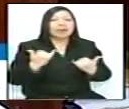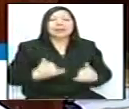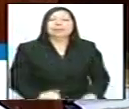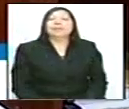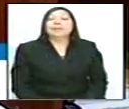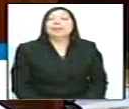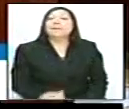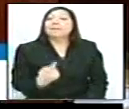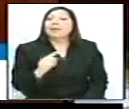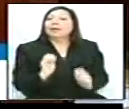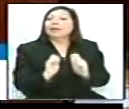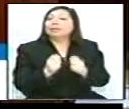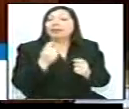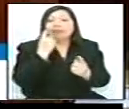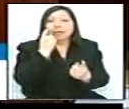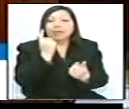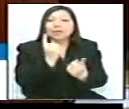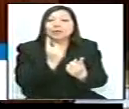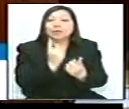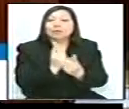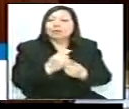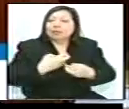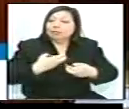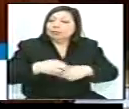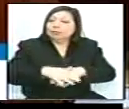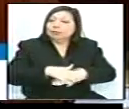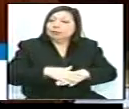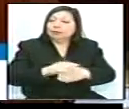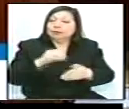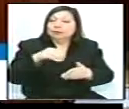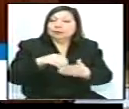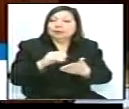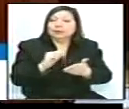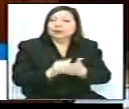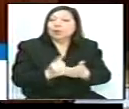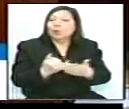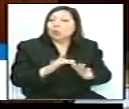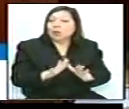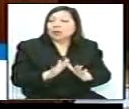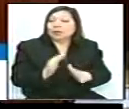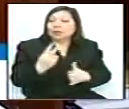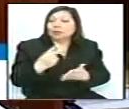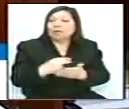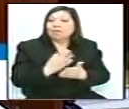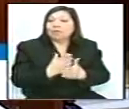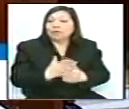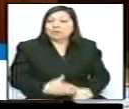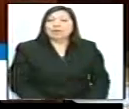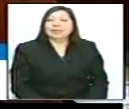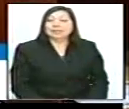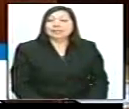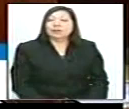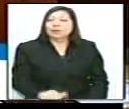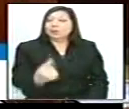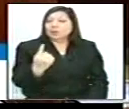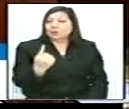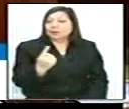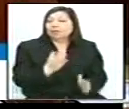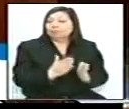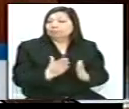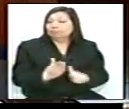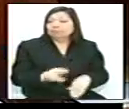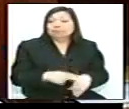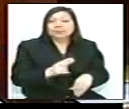Congreso, para encargarse de conocer del procedimiento de designación en cualquiera de las dos modalidades siguientes. 1.